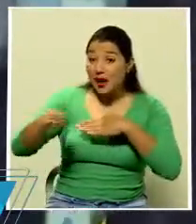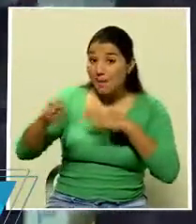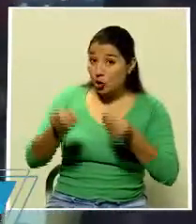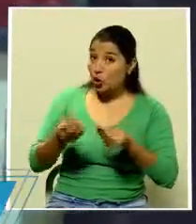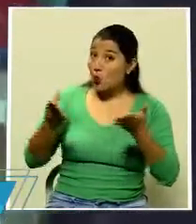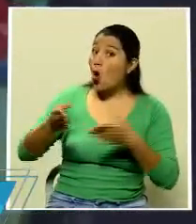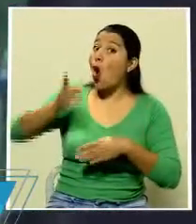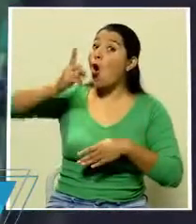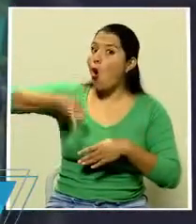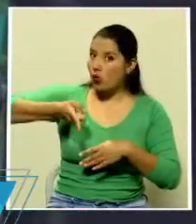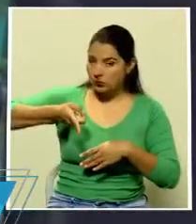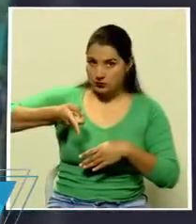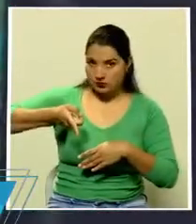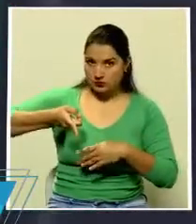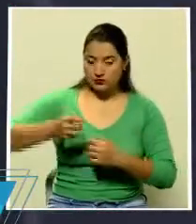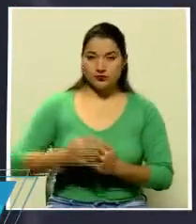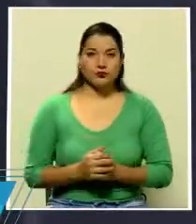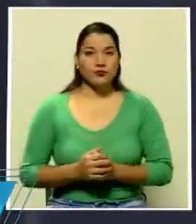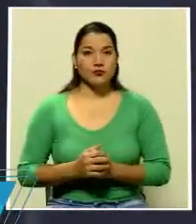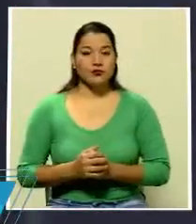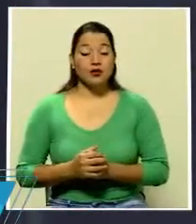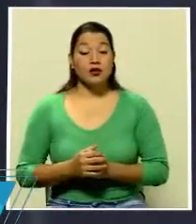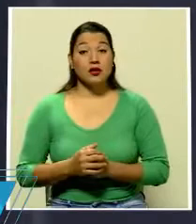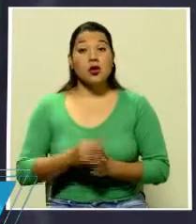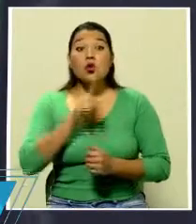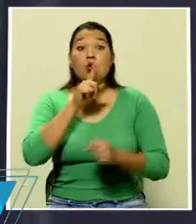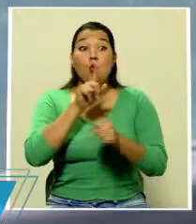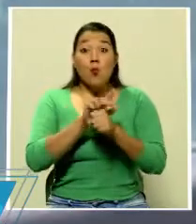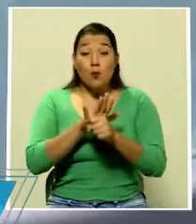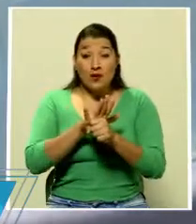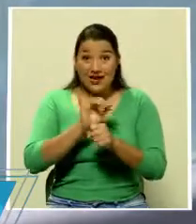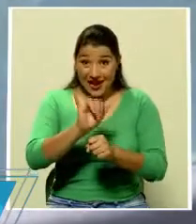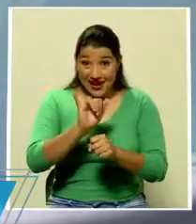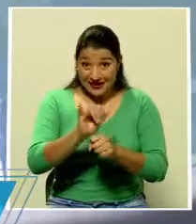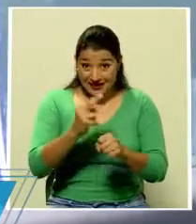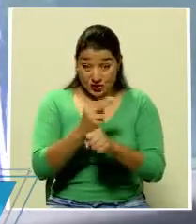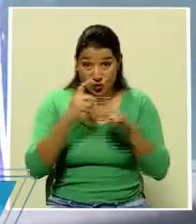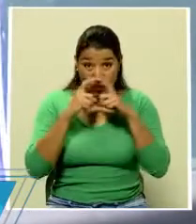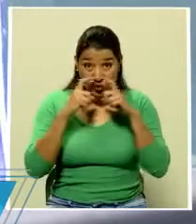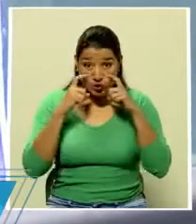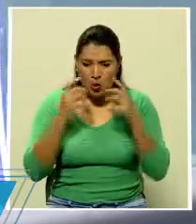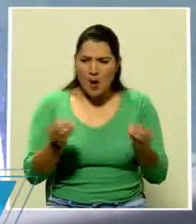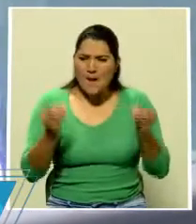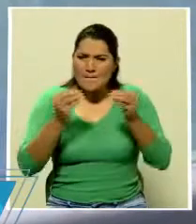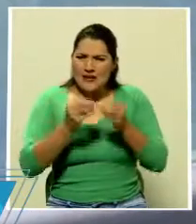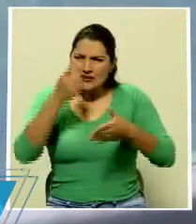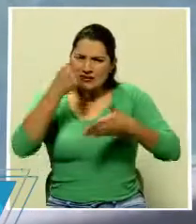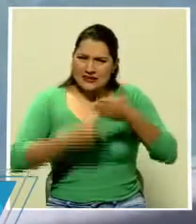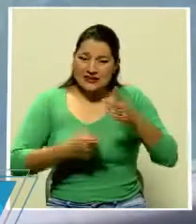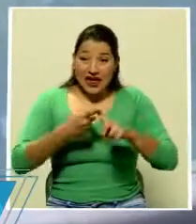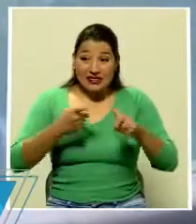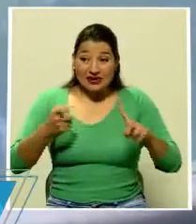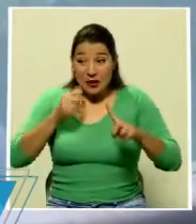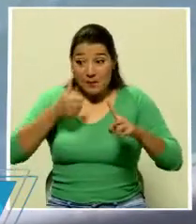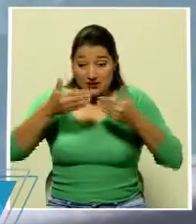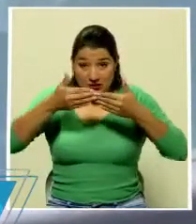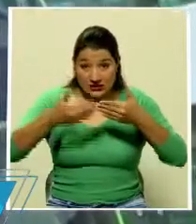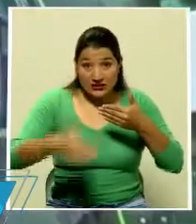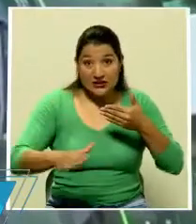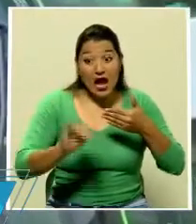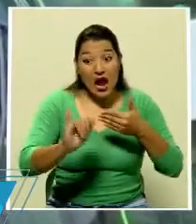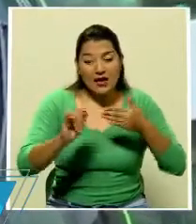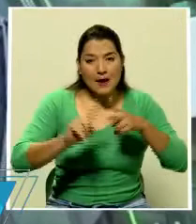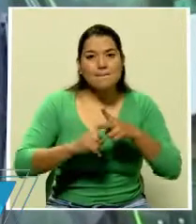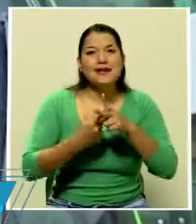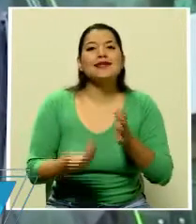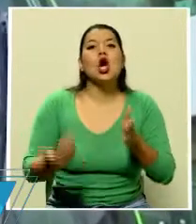será obligatorio. El cumplimiento de esta medida será más riguroso a partir de mañana, fecha en que